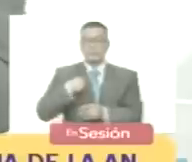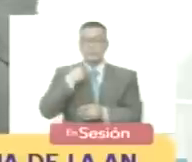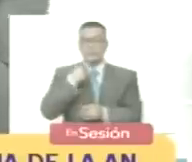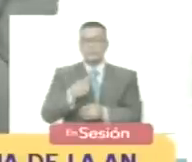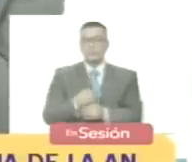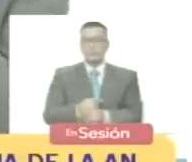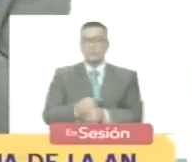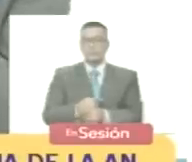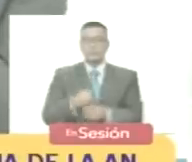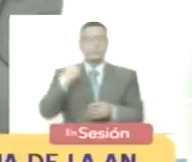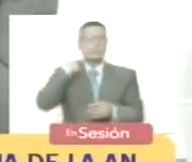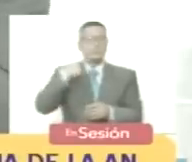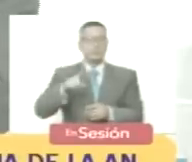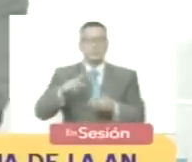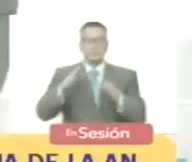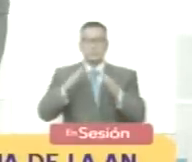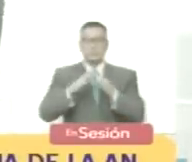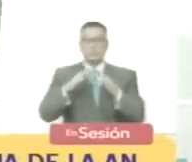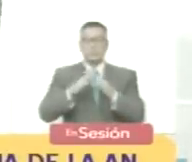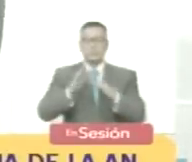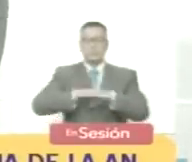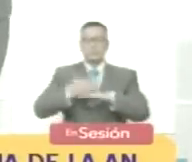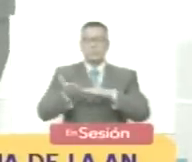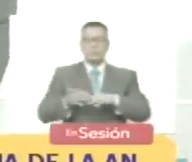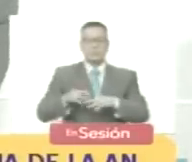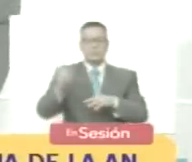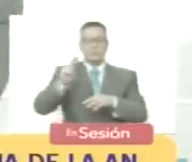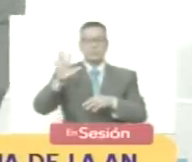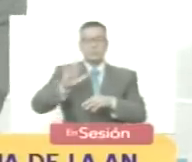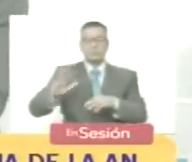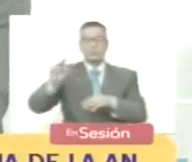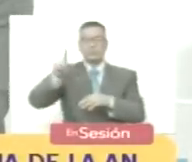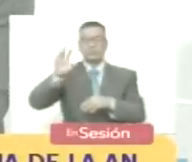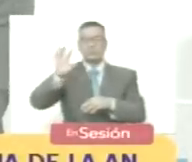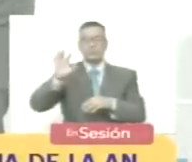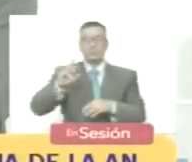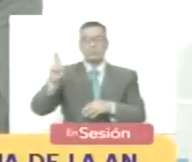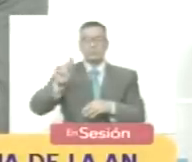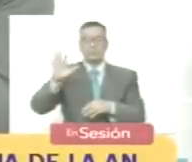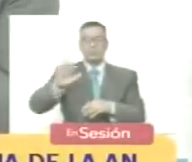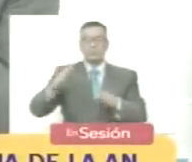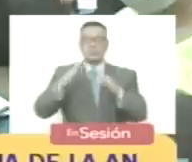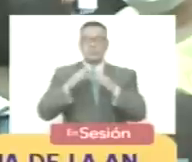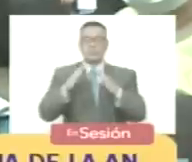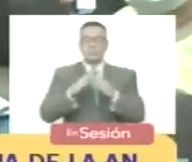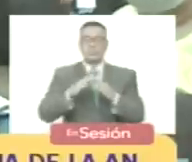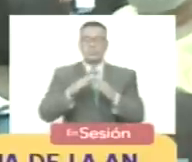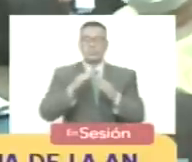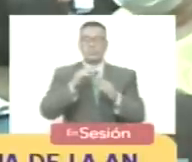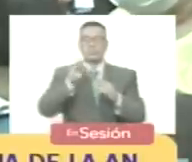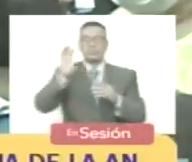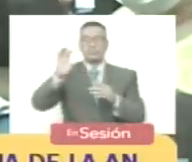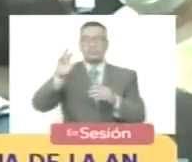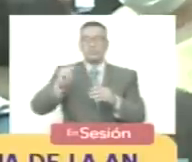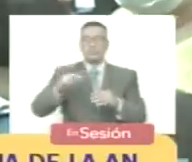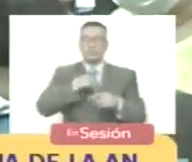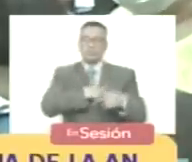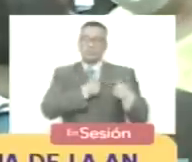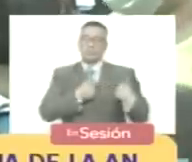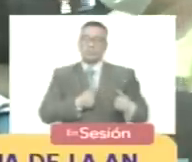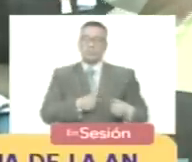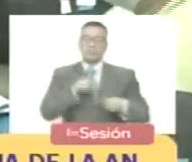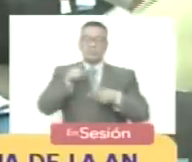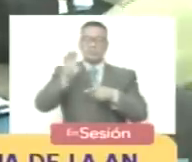a la pérdida de la casa. Porque eso es la República, eso es la patria. La patria es el hogar, la patria es el corazón, la patria es la